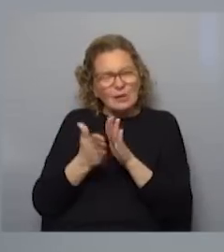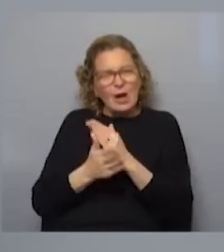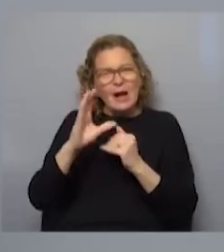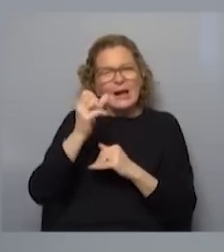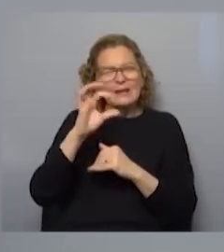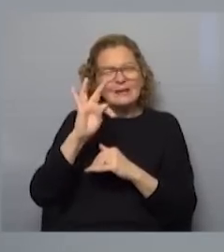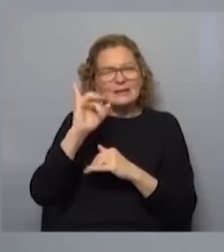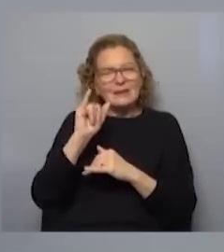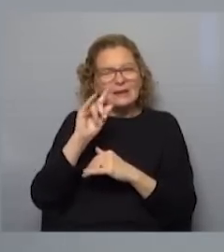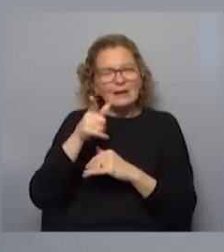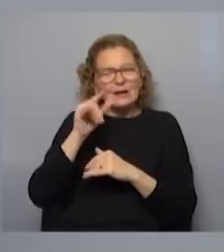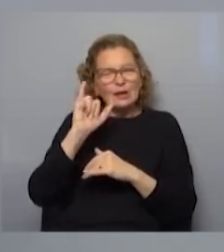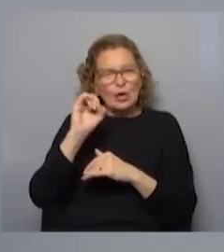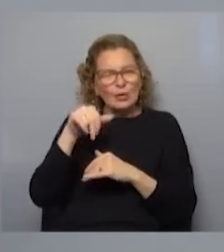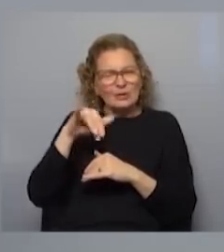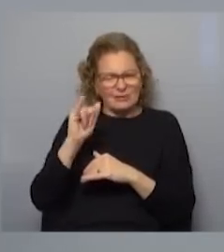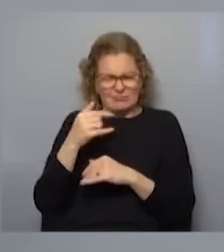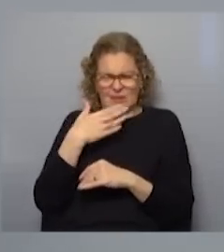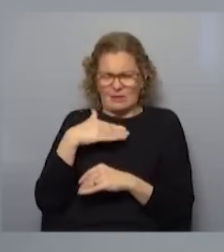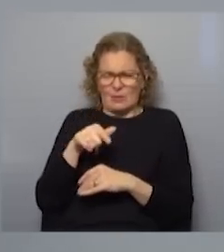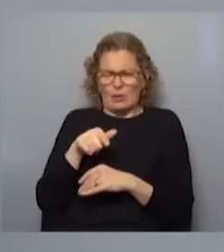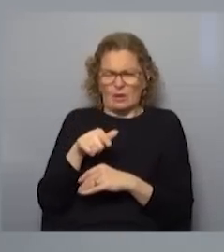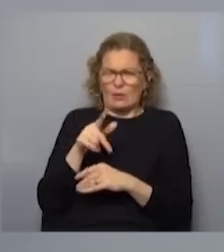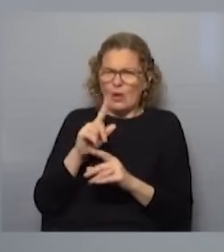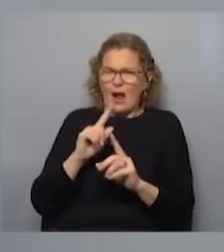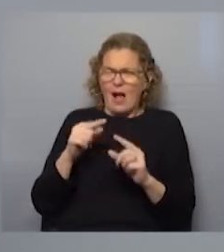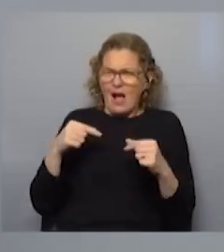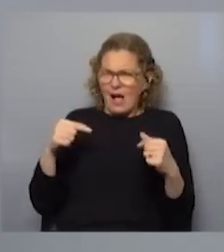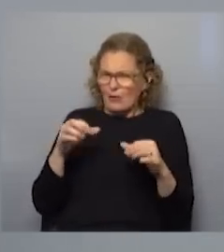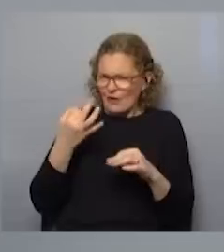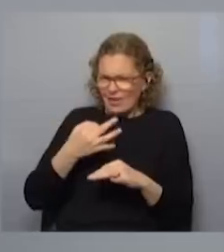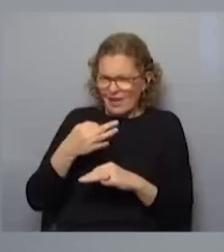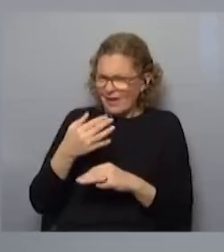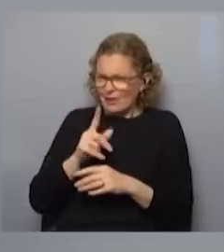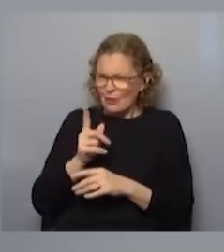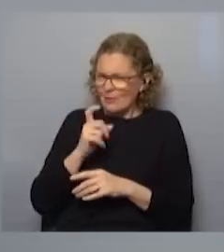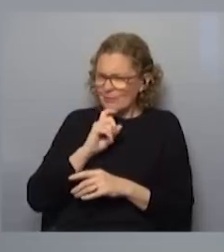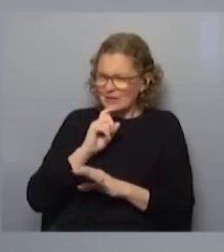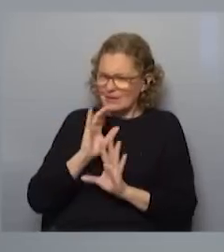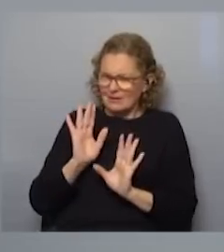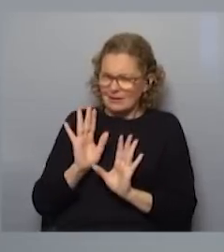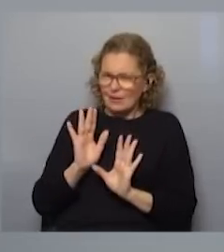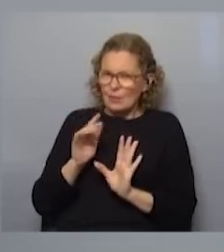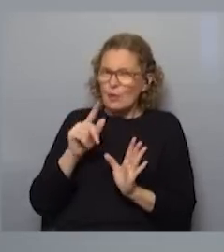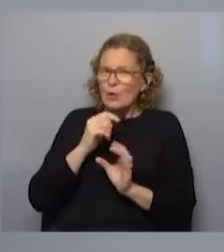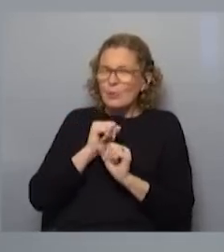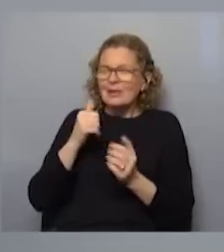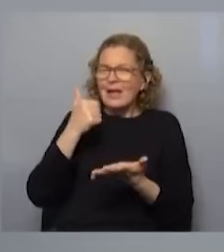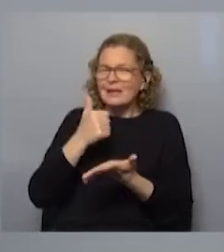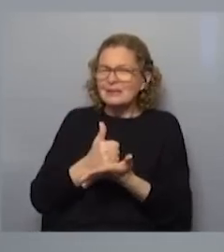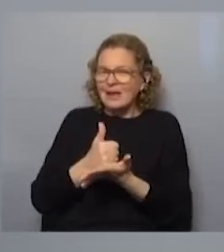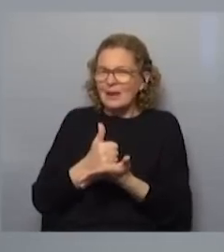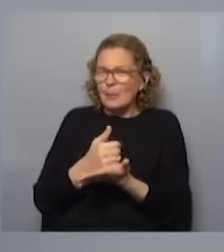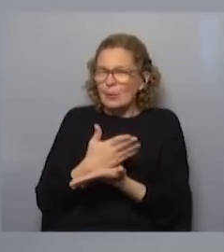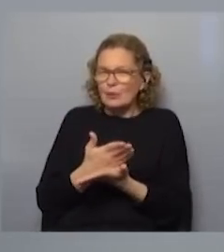no no era algo fehaciente porque no podía estar en